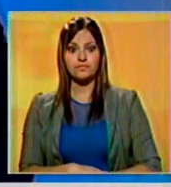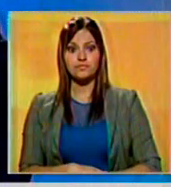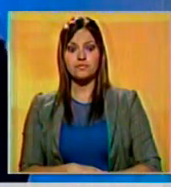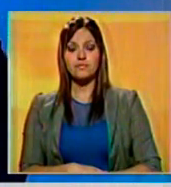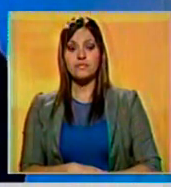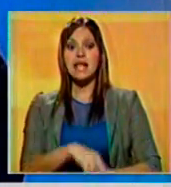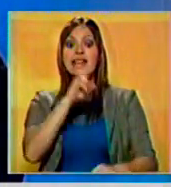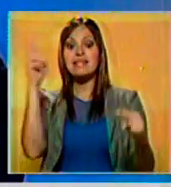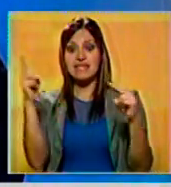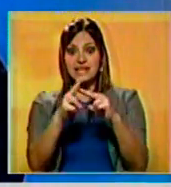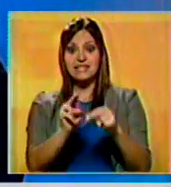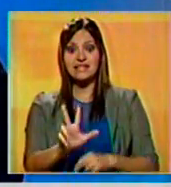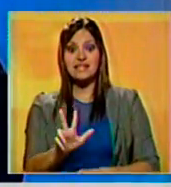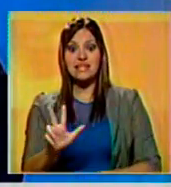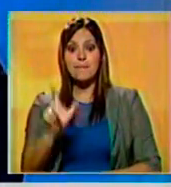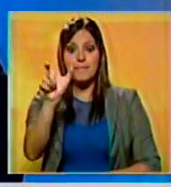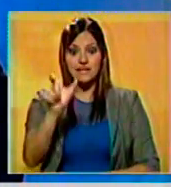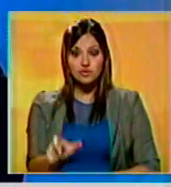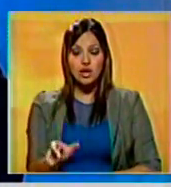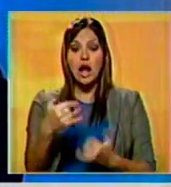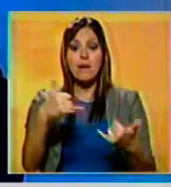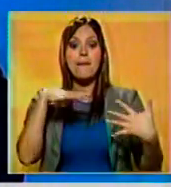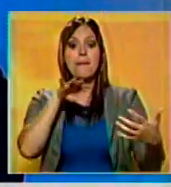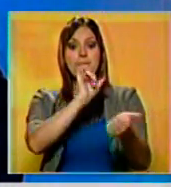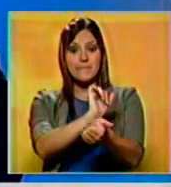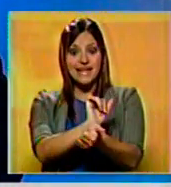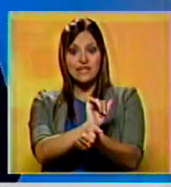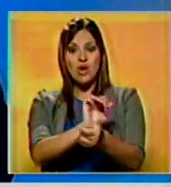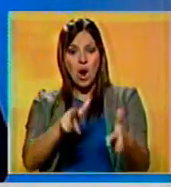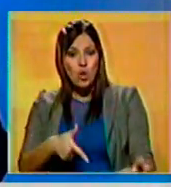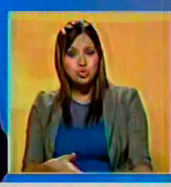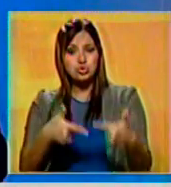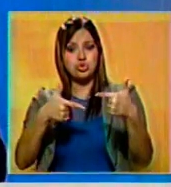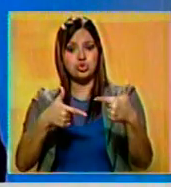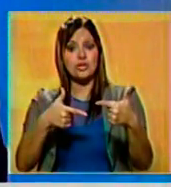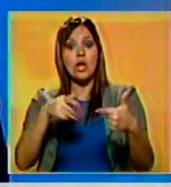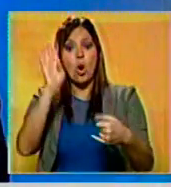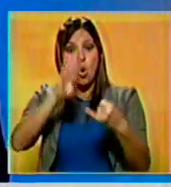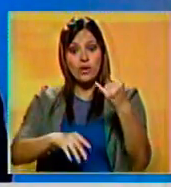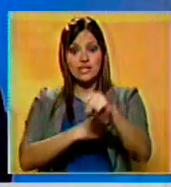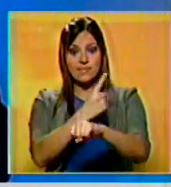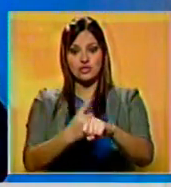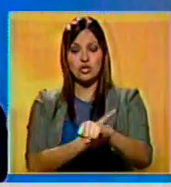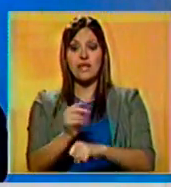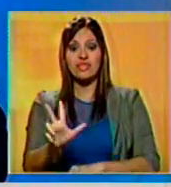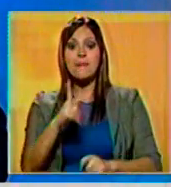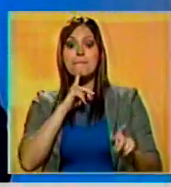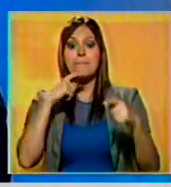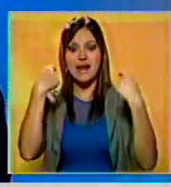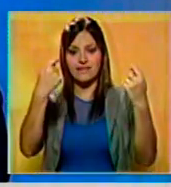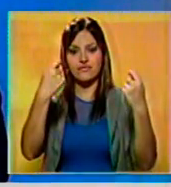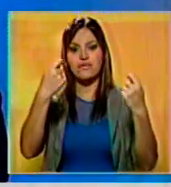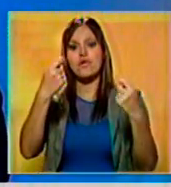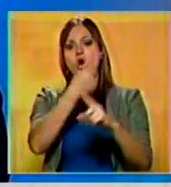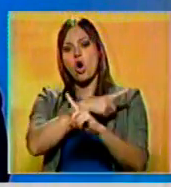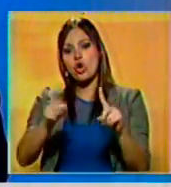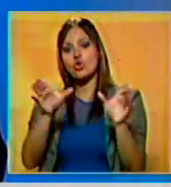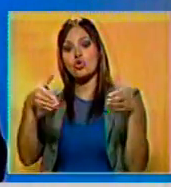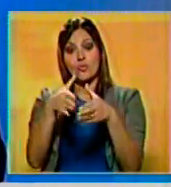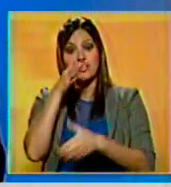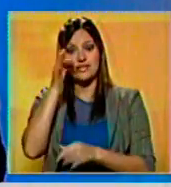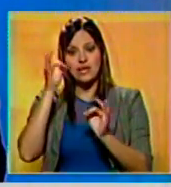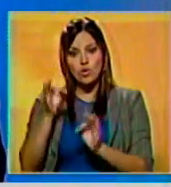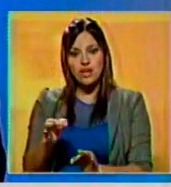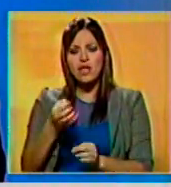En Táchira ascendieron a 33 las personas privadas de libertad por los enfrentamientos ocurridos en las últimas horas entre manifestantes y cuerpos de seguridad.